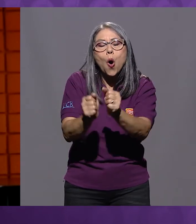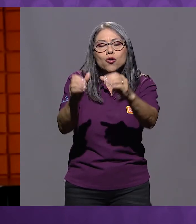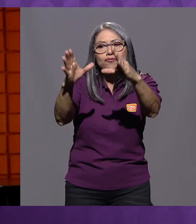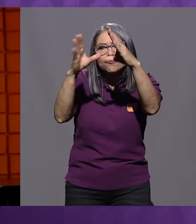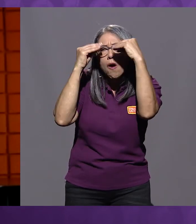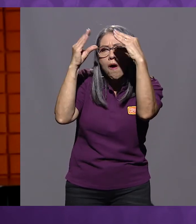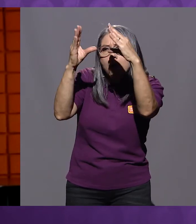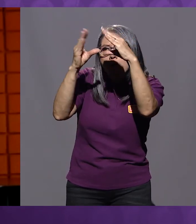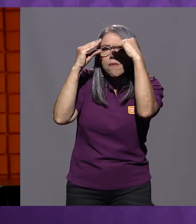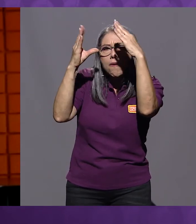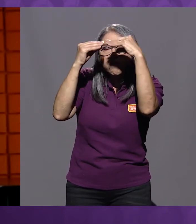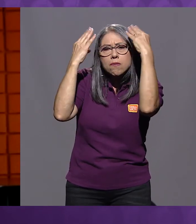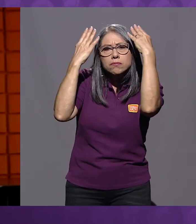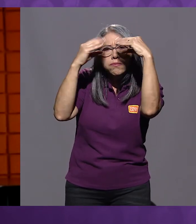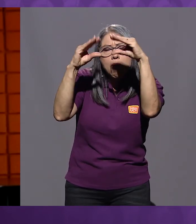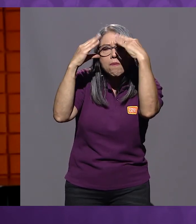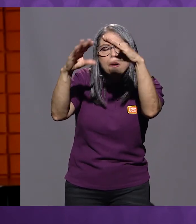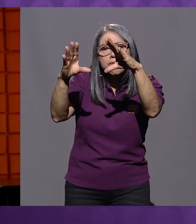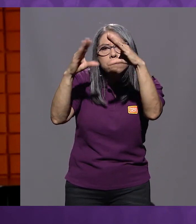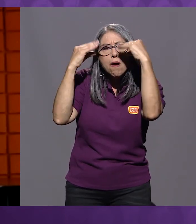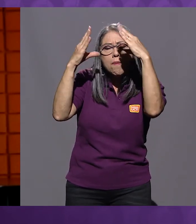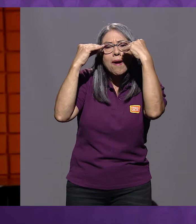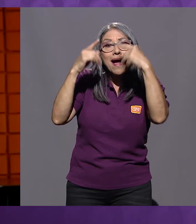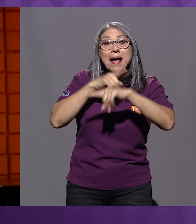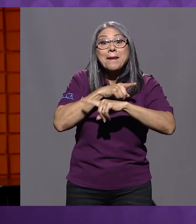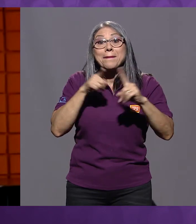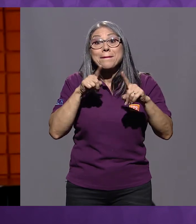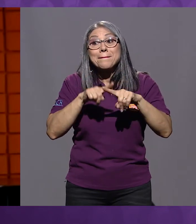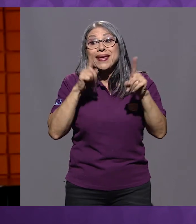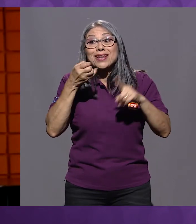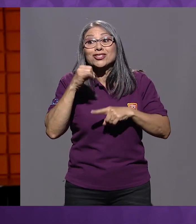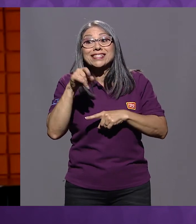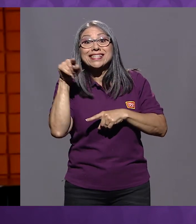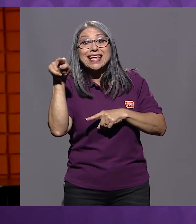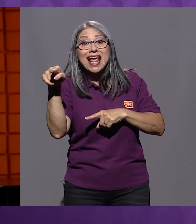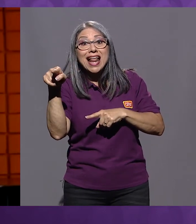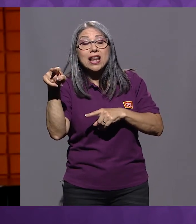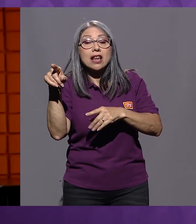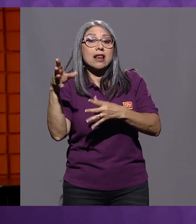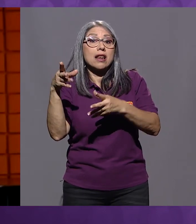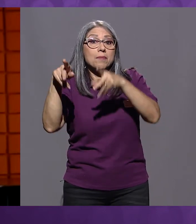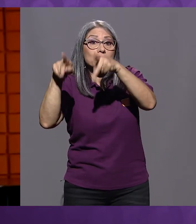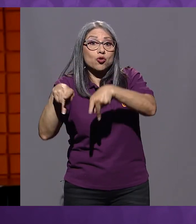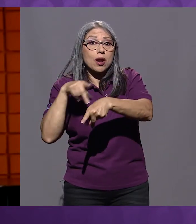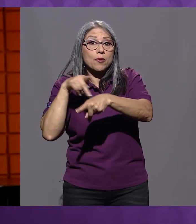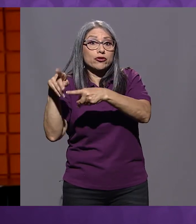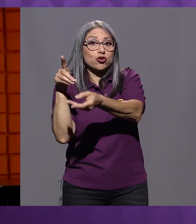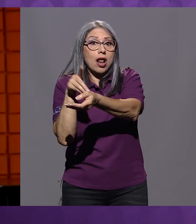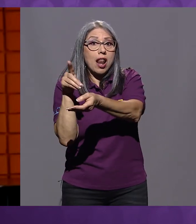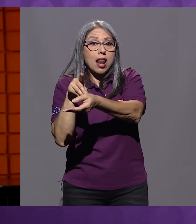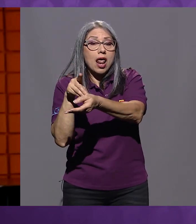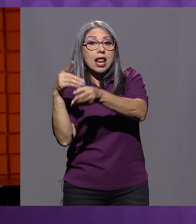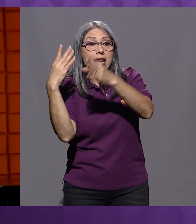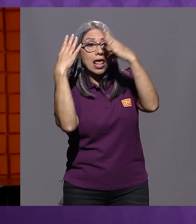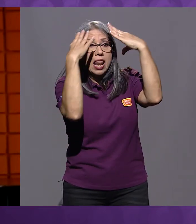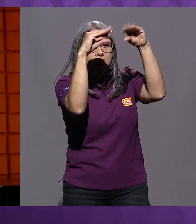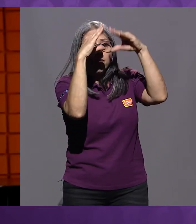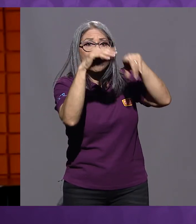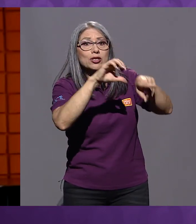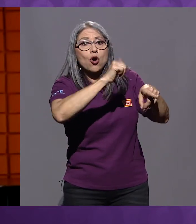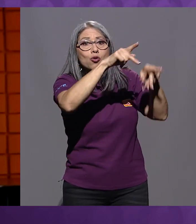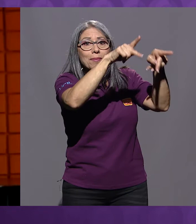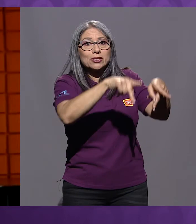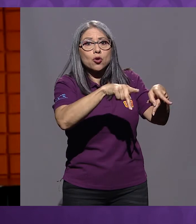esa información se le da a otras personas en nombre mío o no me están dando la oportunidad de